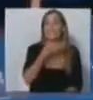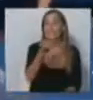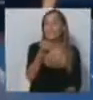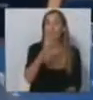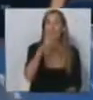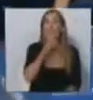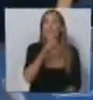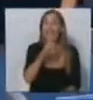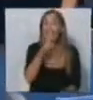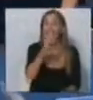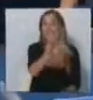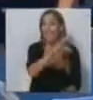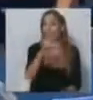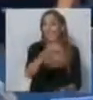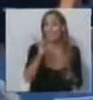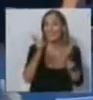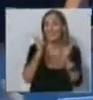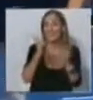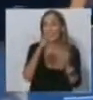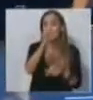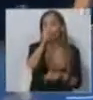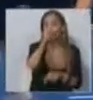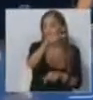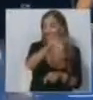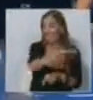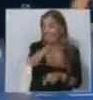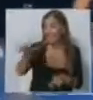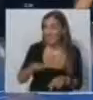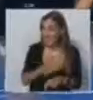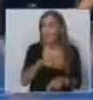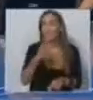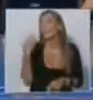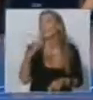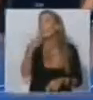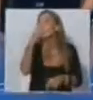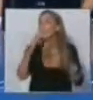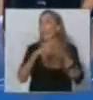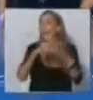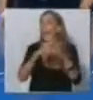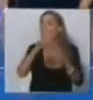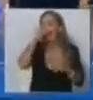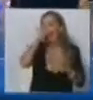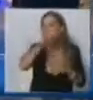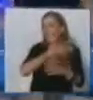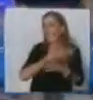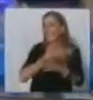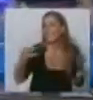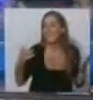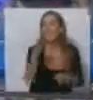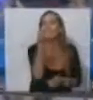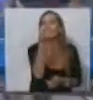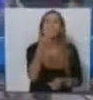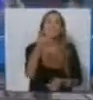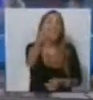y algún sistema también para que se puedan divertir y tenerlas en el jardín de tu casa y comprarte una casa, creo que con 19 mil millones te alcanza, ¿no? Ay, me sobra, y ¿sí? me compro, no